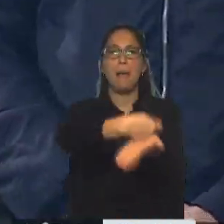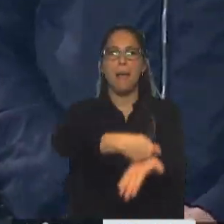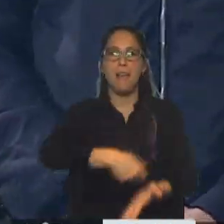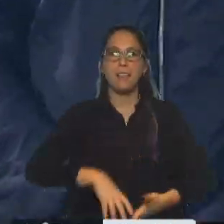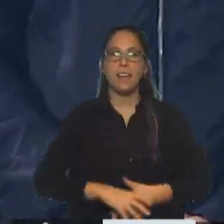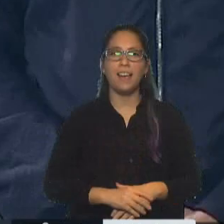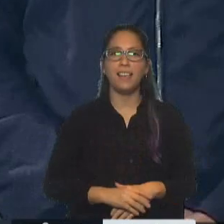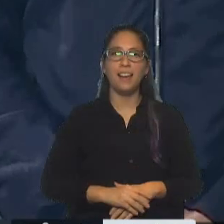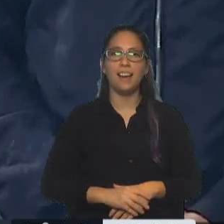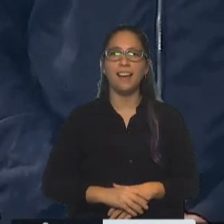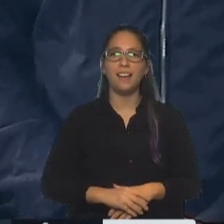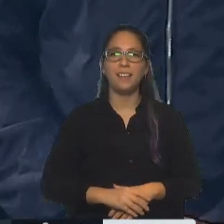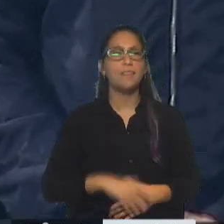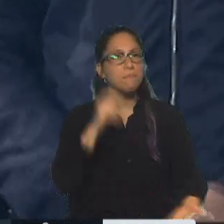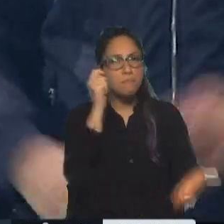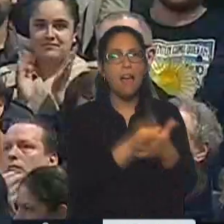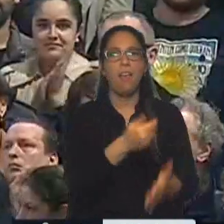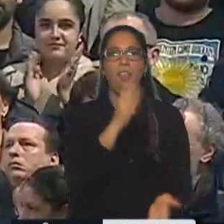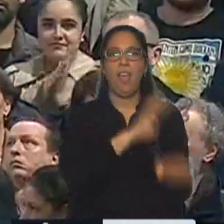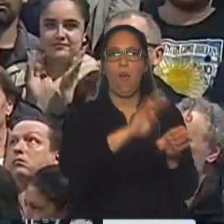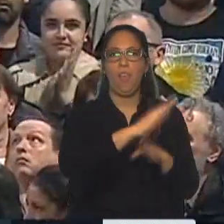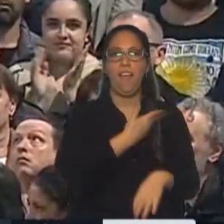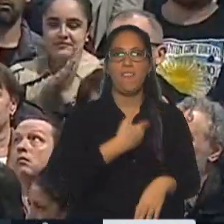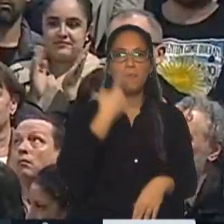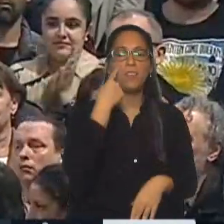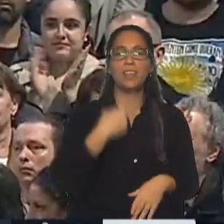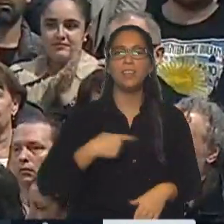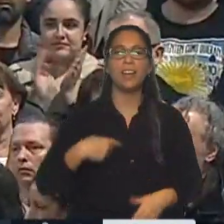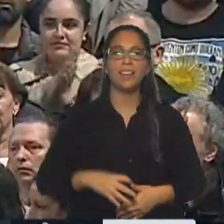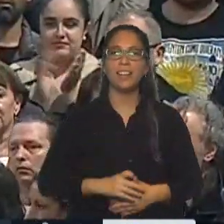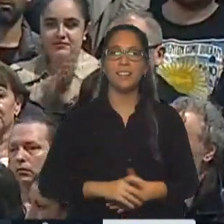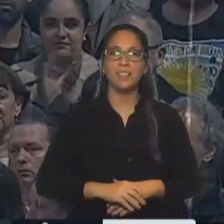la deuda con el Fondo Monetario Internacional. Es ahí.